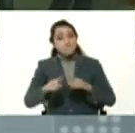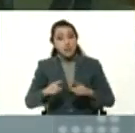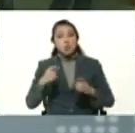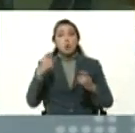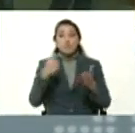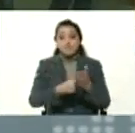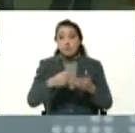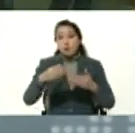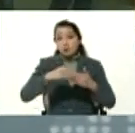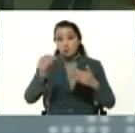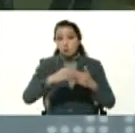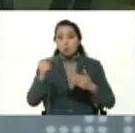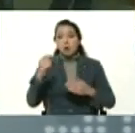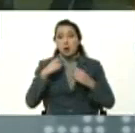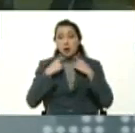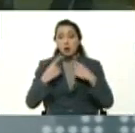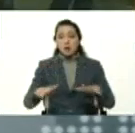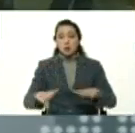divisa.